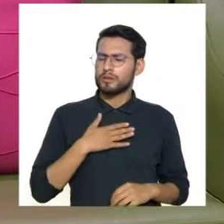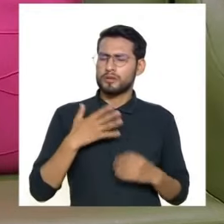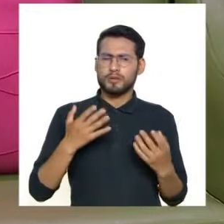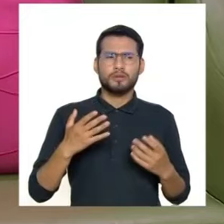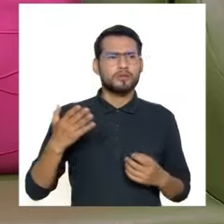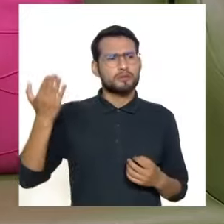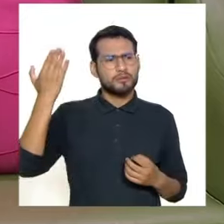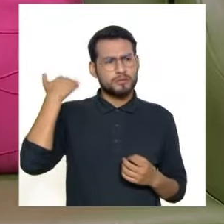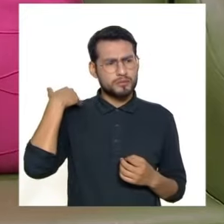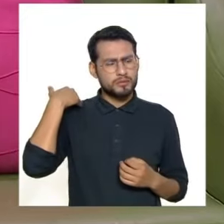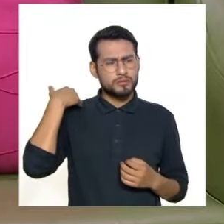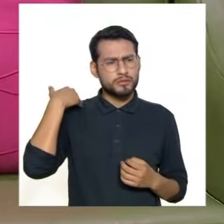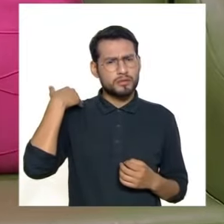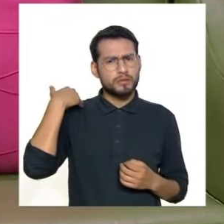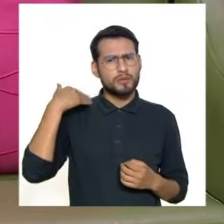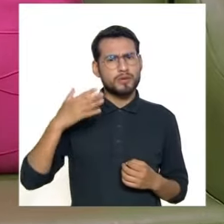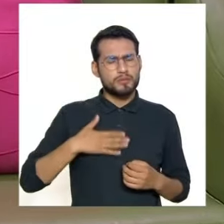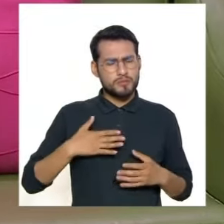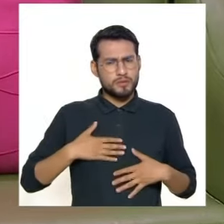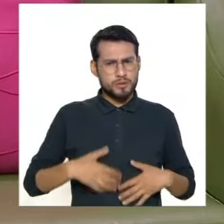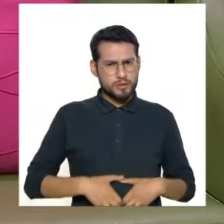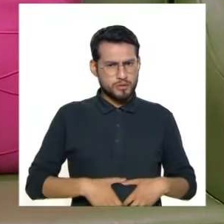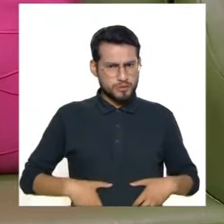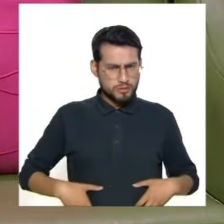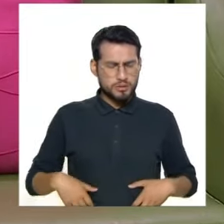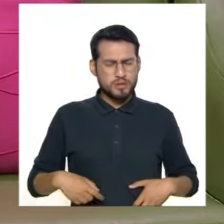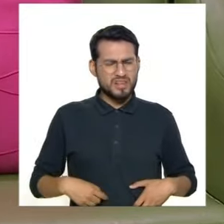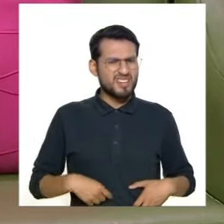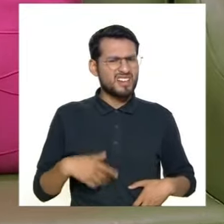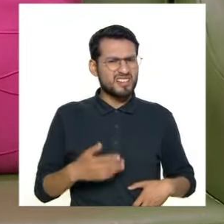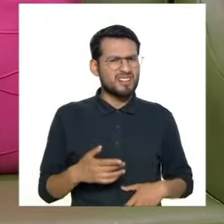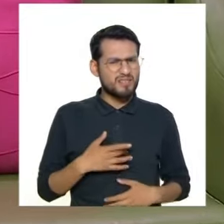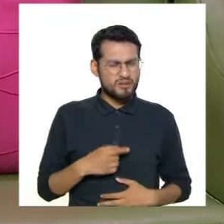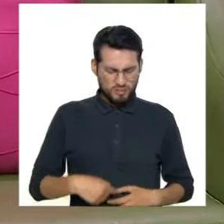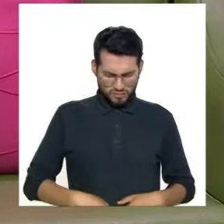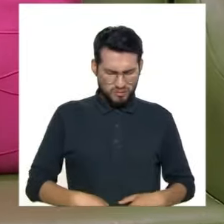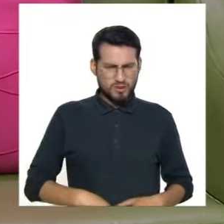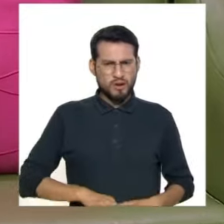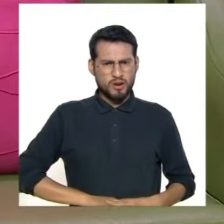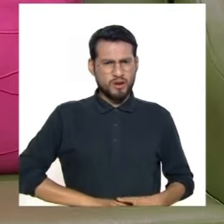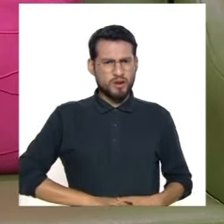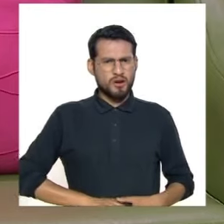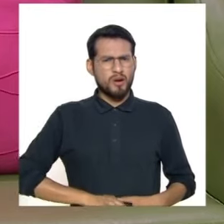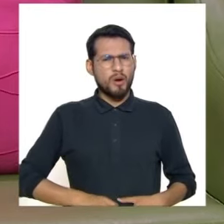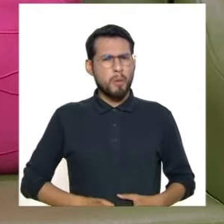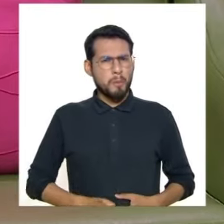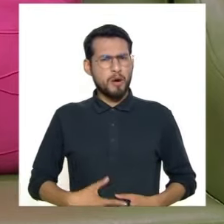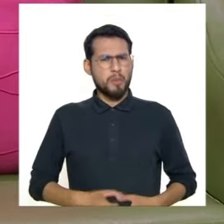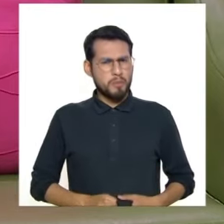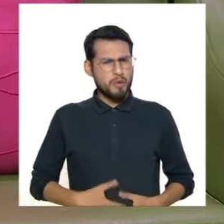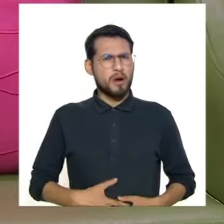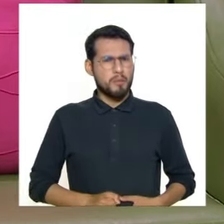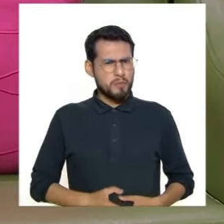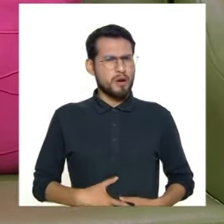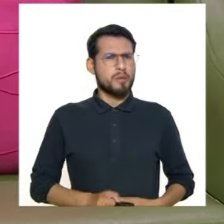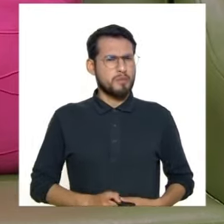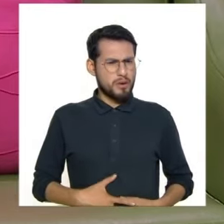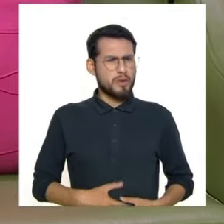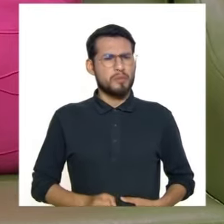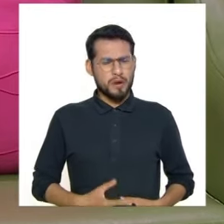últimamente este mi estómago y me me late el ombligo pero una de una forma ya